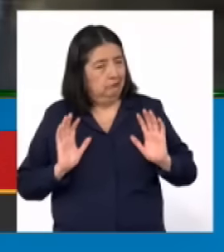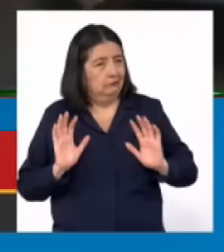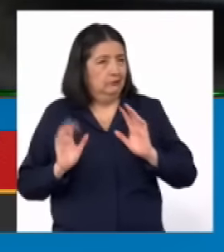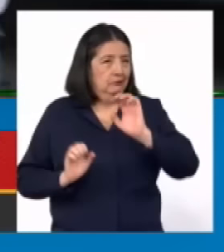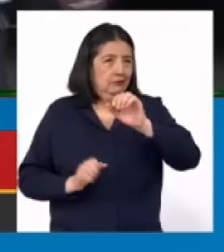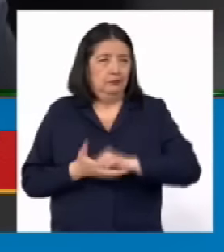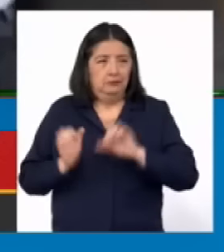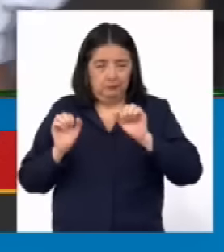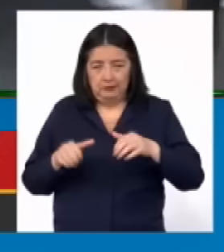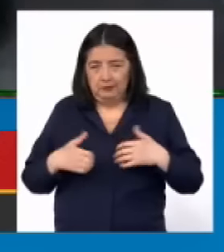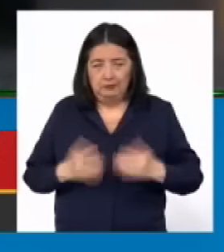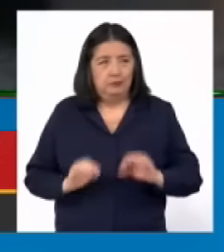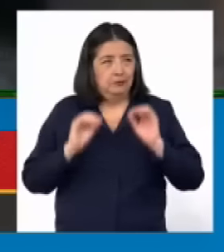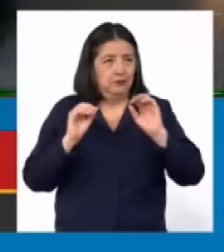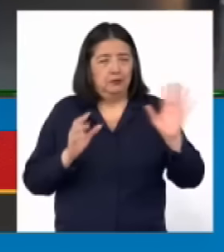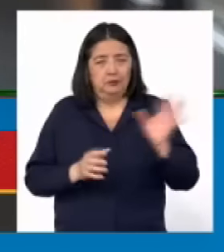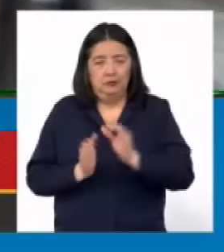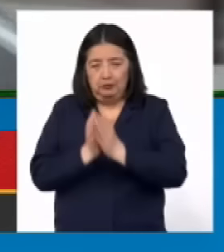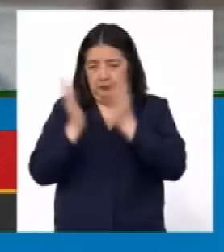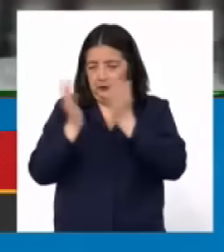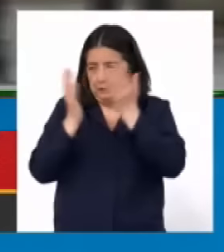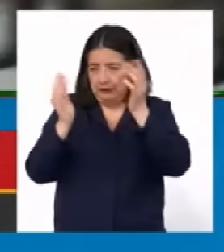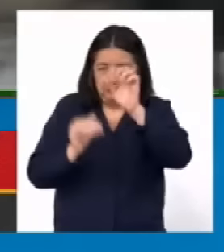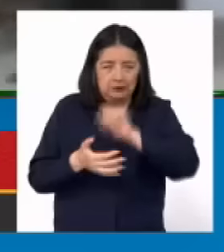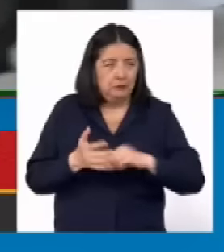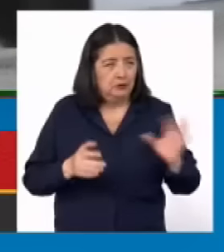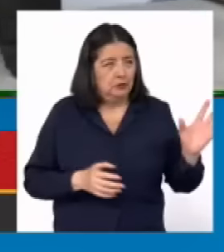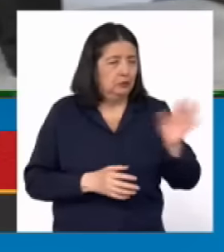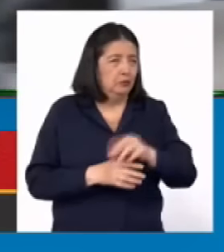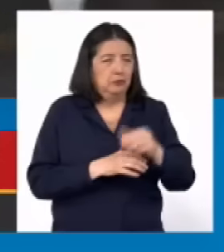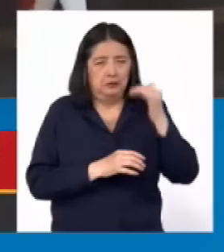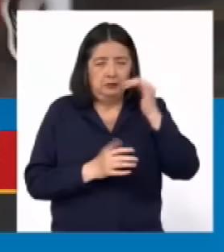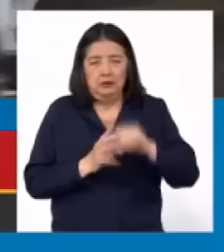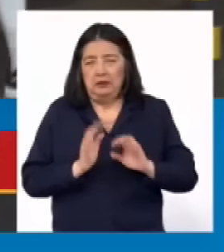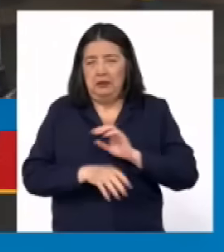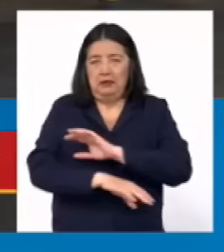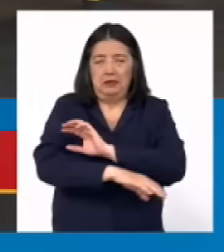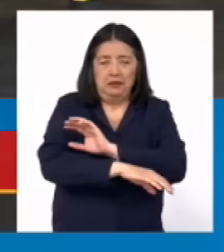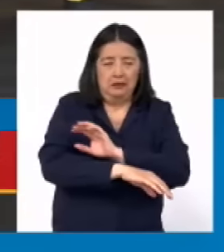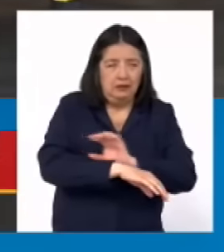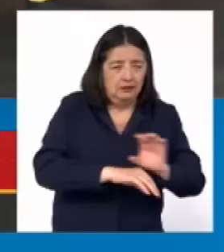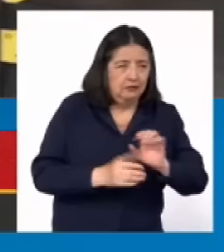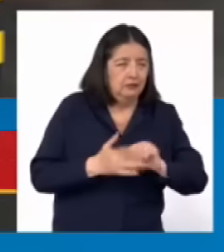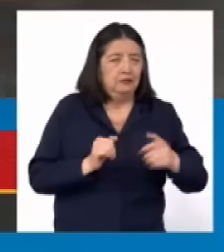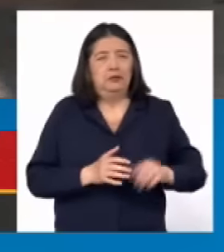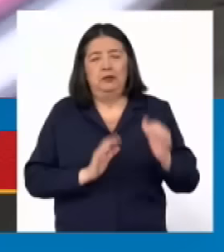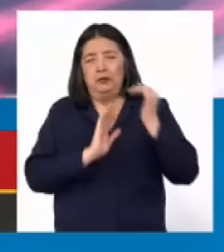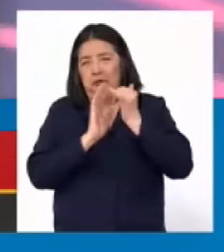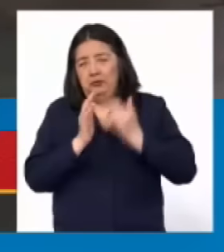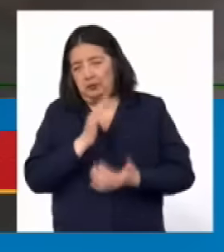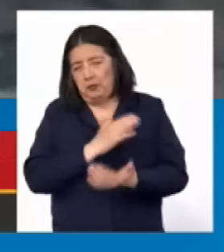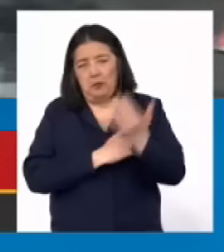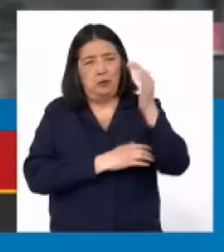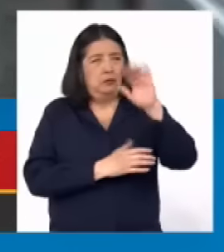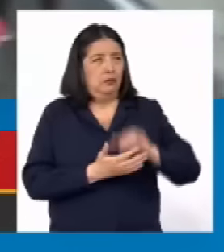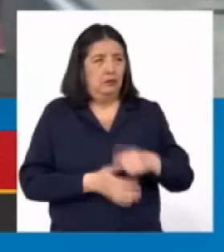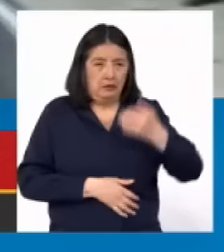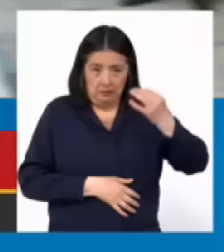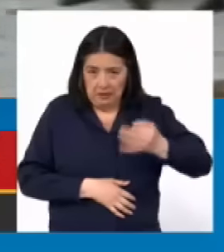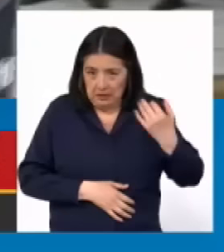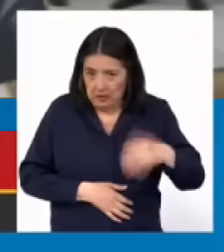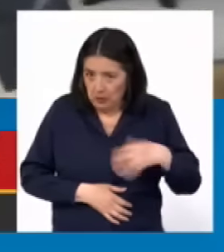hazaña para colgarla en todos los periódicos, en todos los medios de comunicación web, hacer programas de YouTube todo el día, porque sería